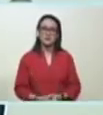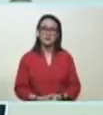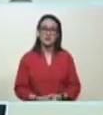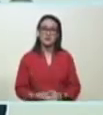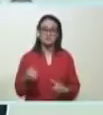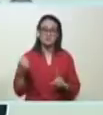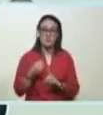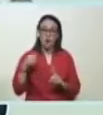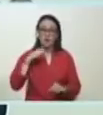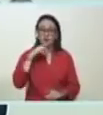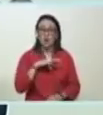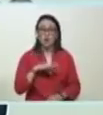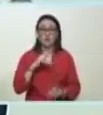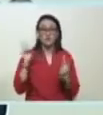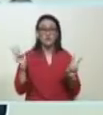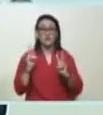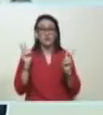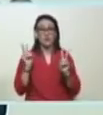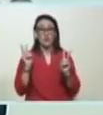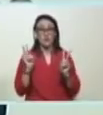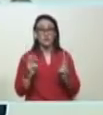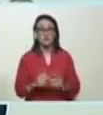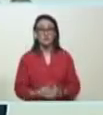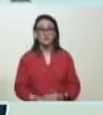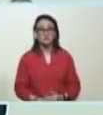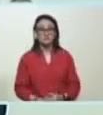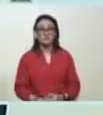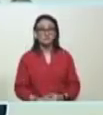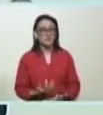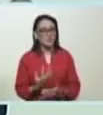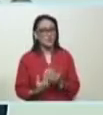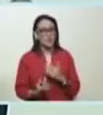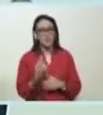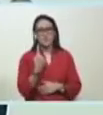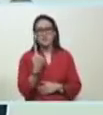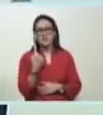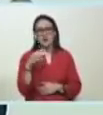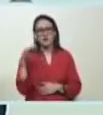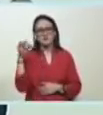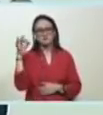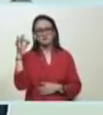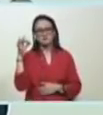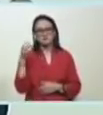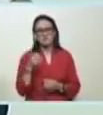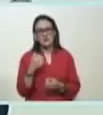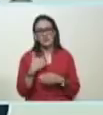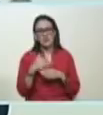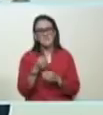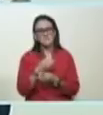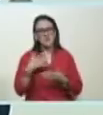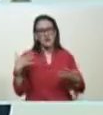impacto histórico de esta victoria heroica, única, milagrosa que hemos obtenido.